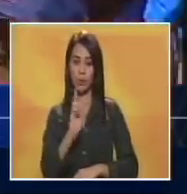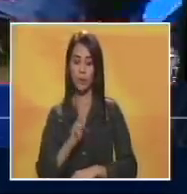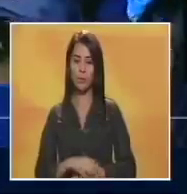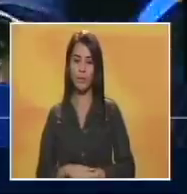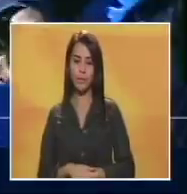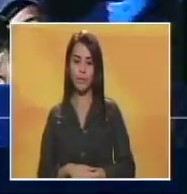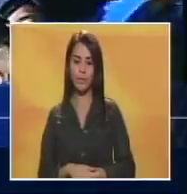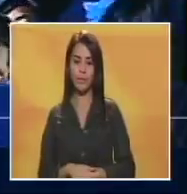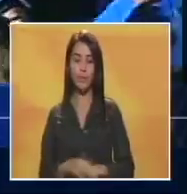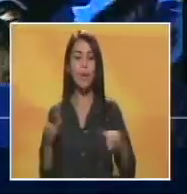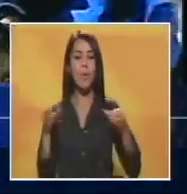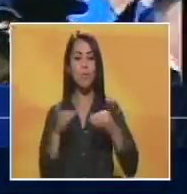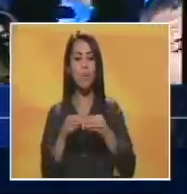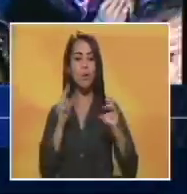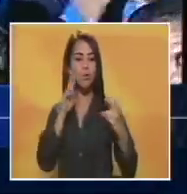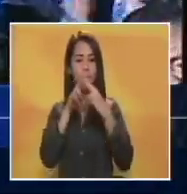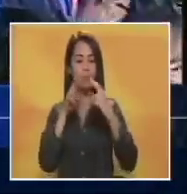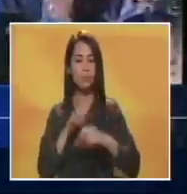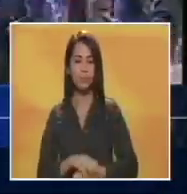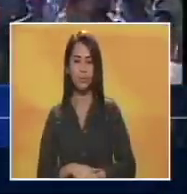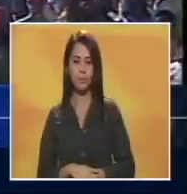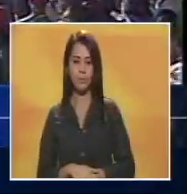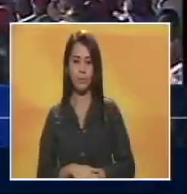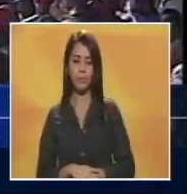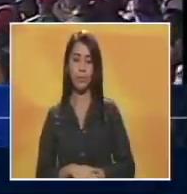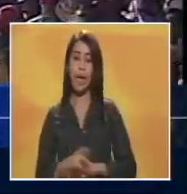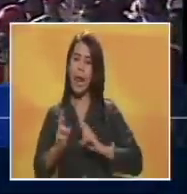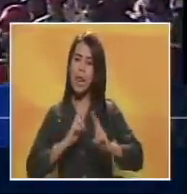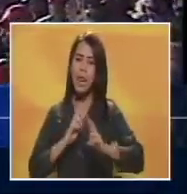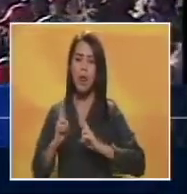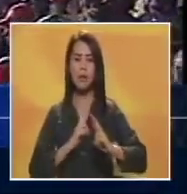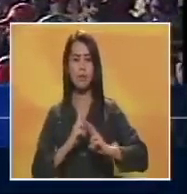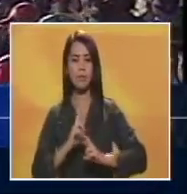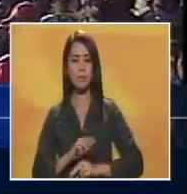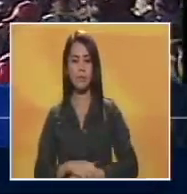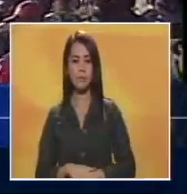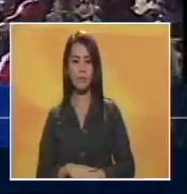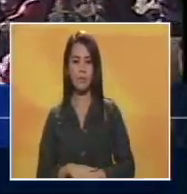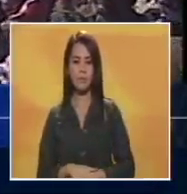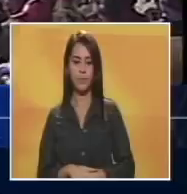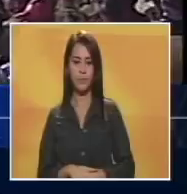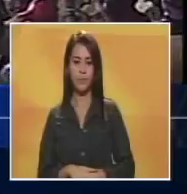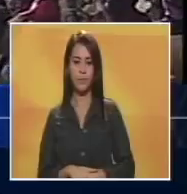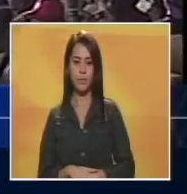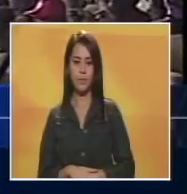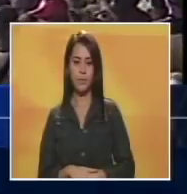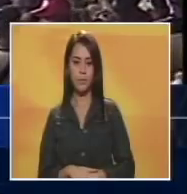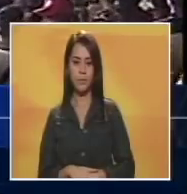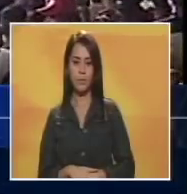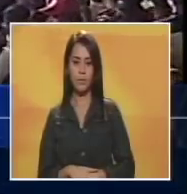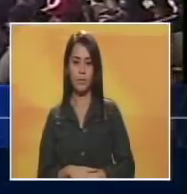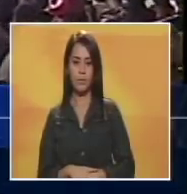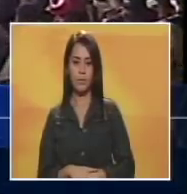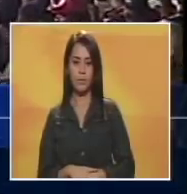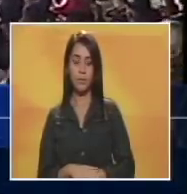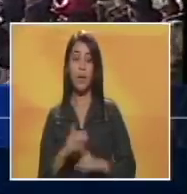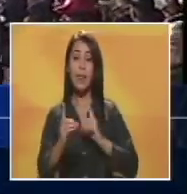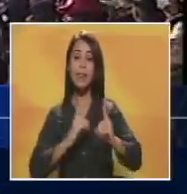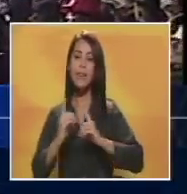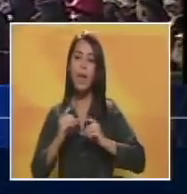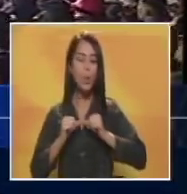Convoco a una gran jornada de diálogo nacional, de reencuentro nacional con todos los sectores políticos, económicos,